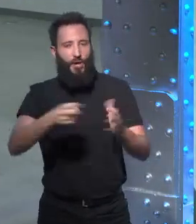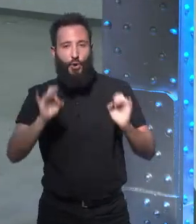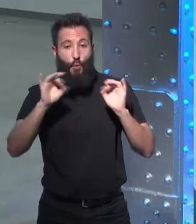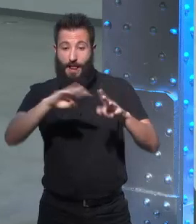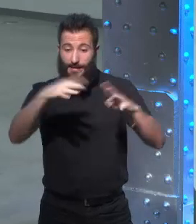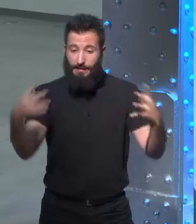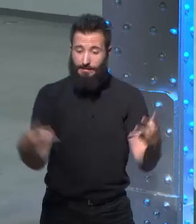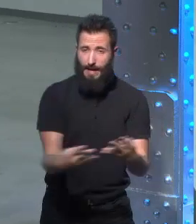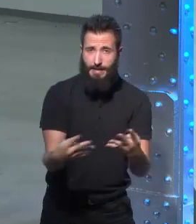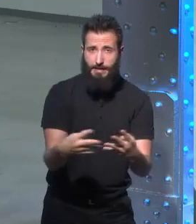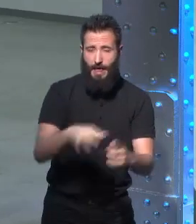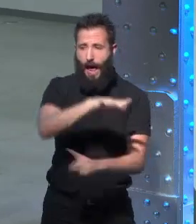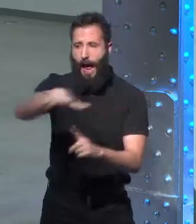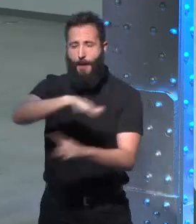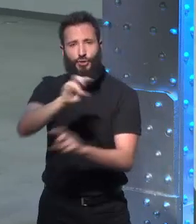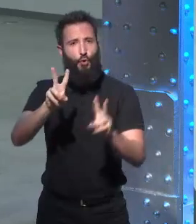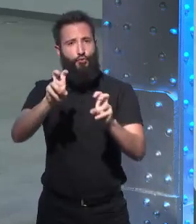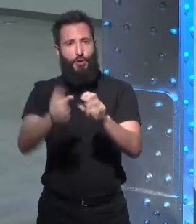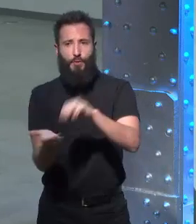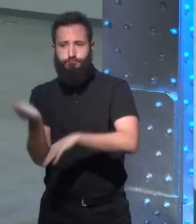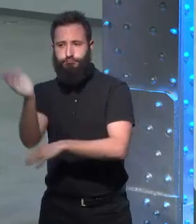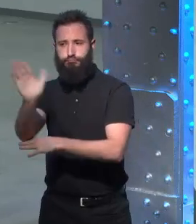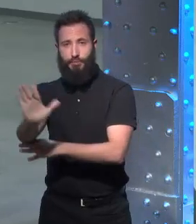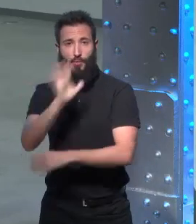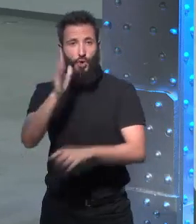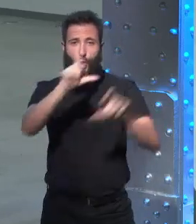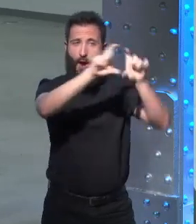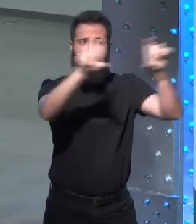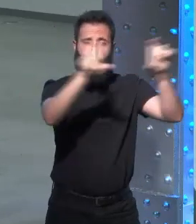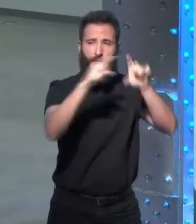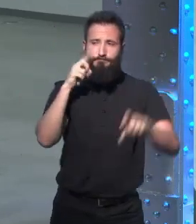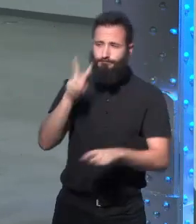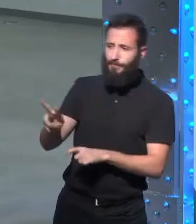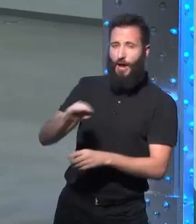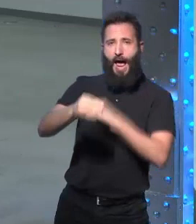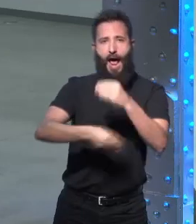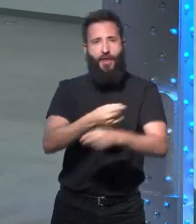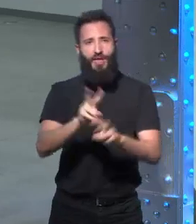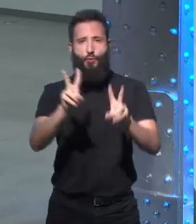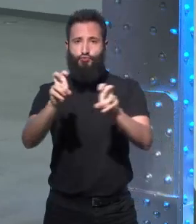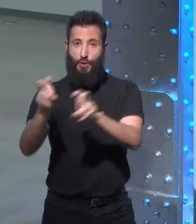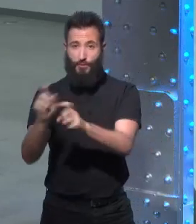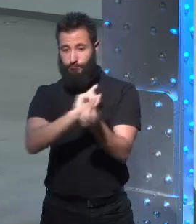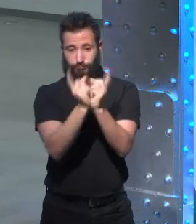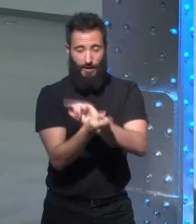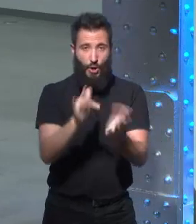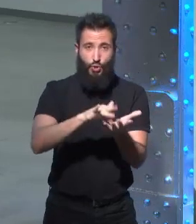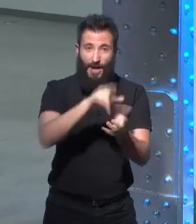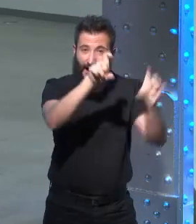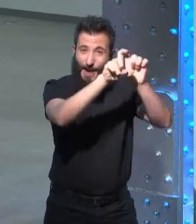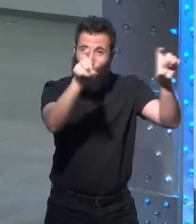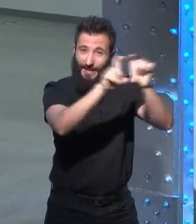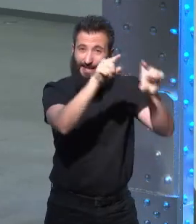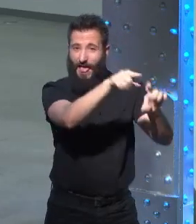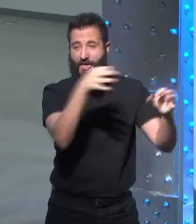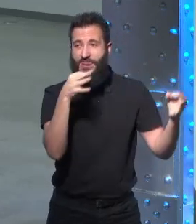nuevo panorama que plantea a las organizaciones una nueva forma de actuar. Y entonces las organizaciones ahora mismo